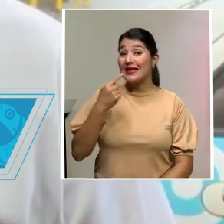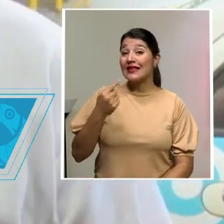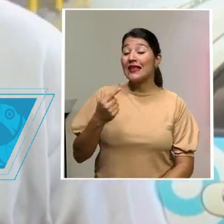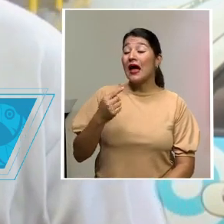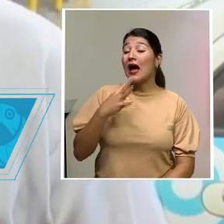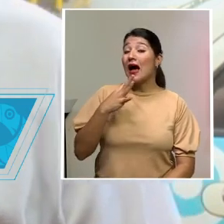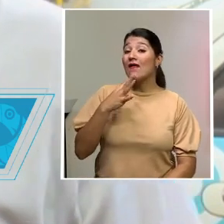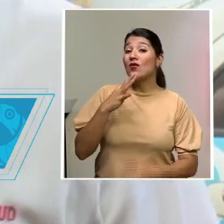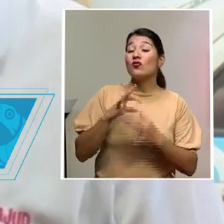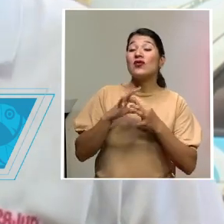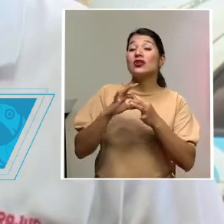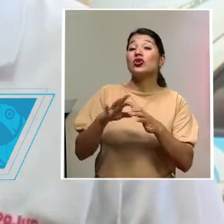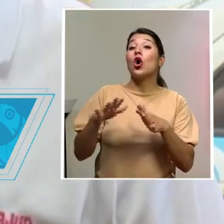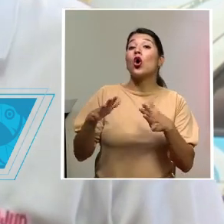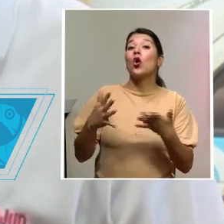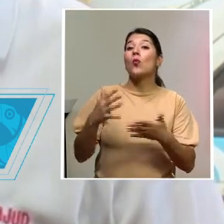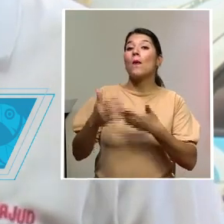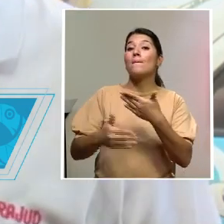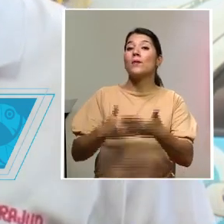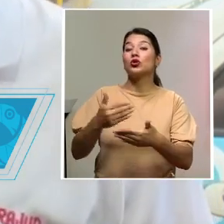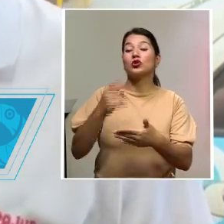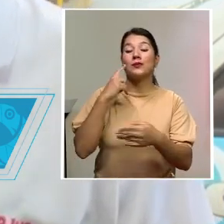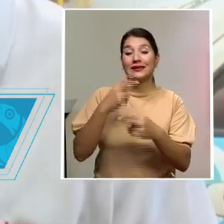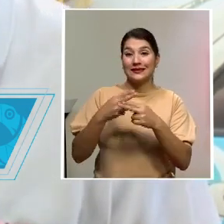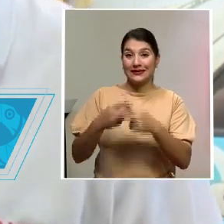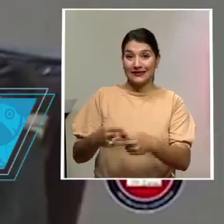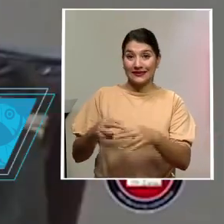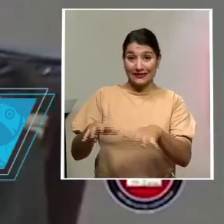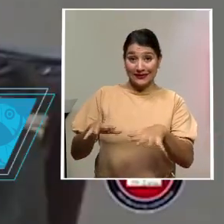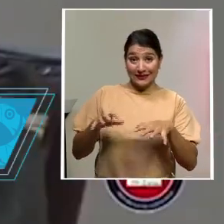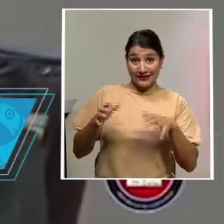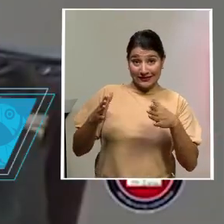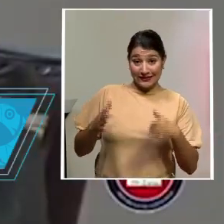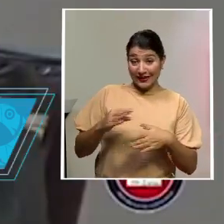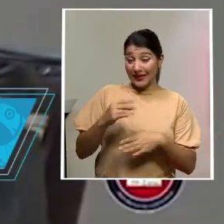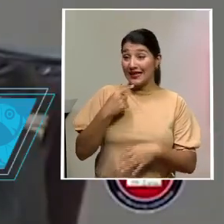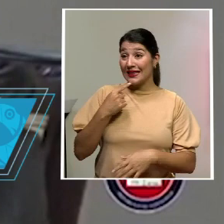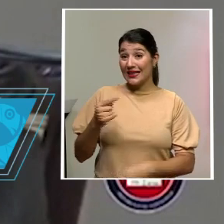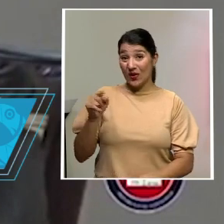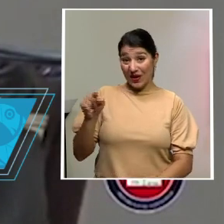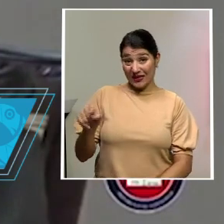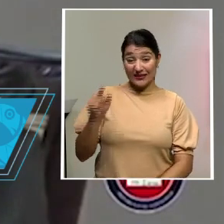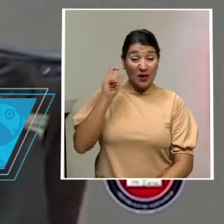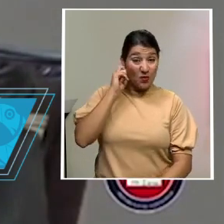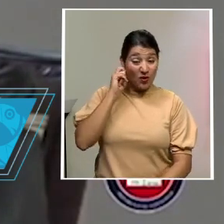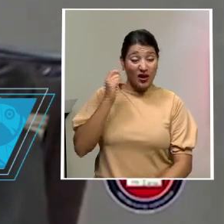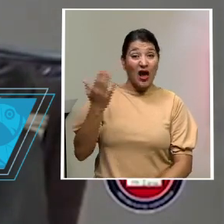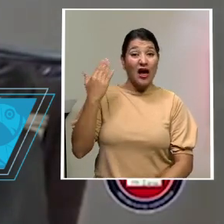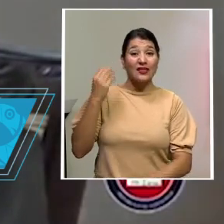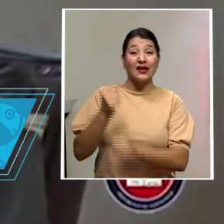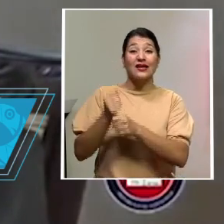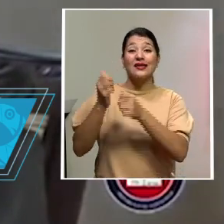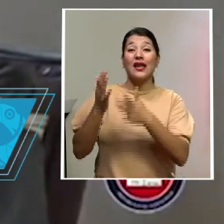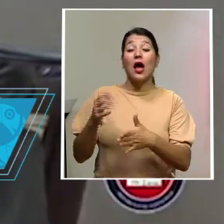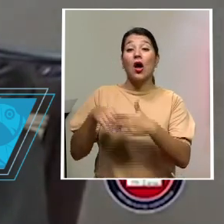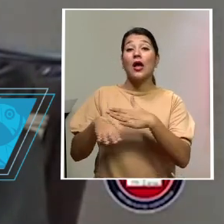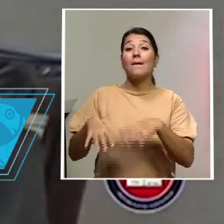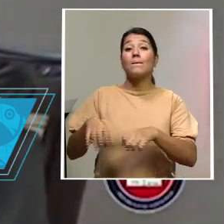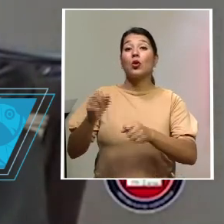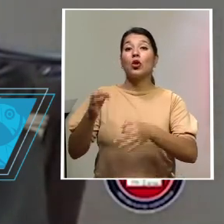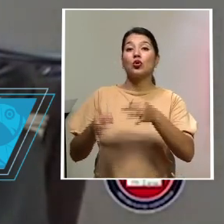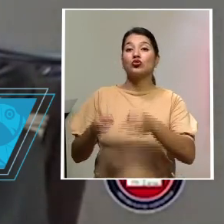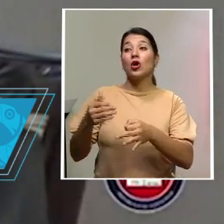sobre la manera en que se eligen a los magistrados y donde expresó: Roxana Chacón, esa señora llegó a ser funcionaria judicial el día que la